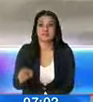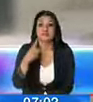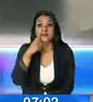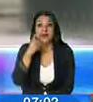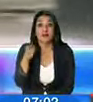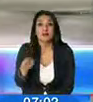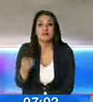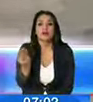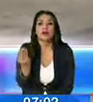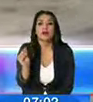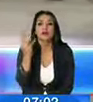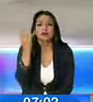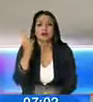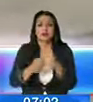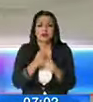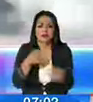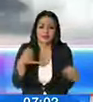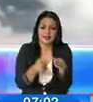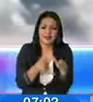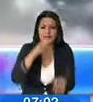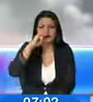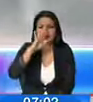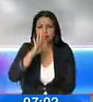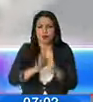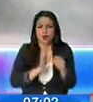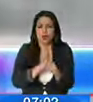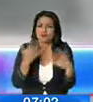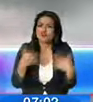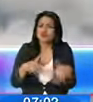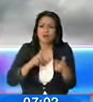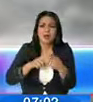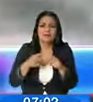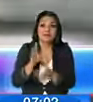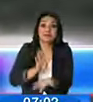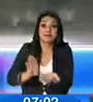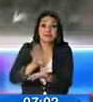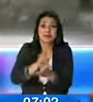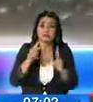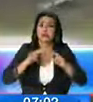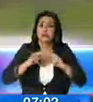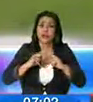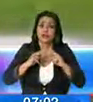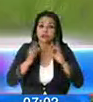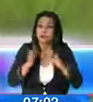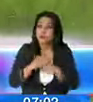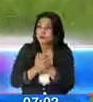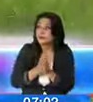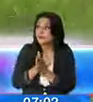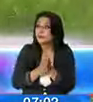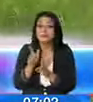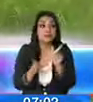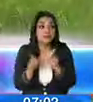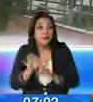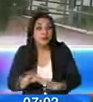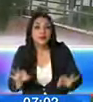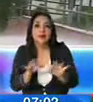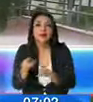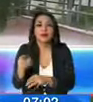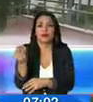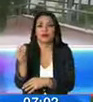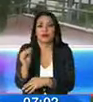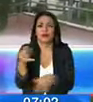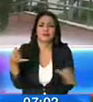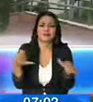14 años ultrajaba al niño de 5 serían amigos del barrio conocidos de la zona y aprovechando que nadie cruzaba por el lugar presuntamente